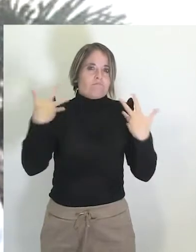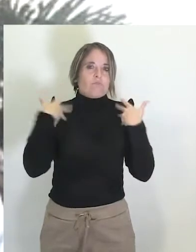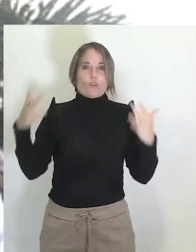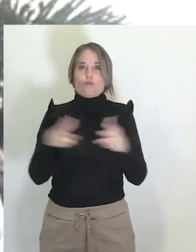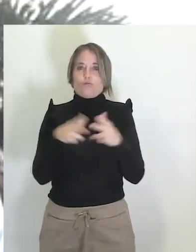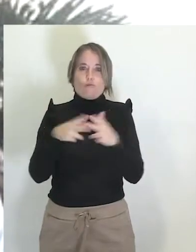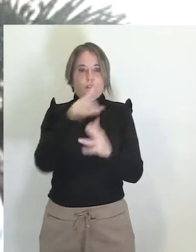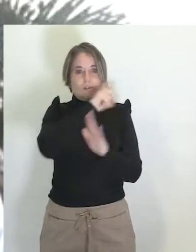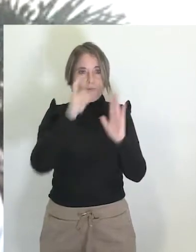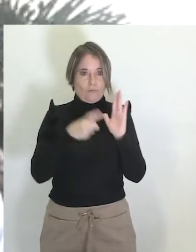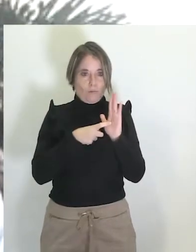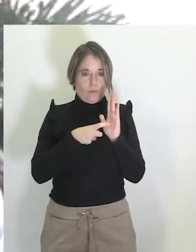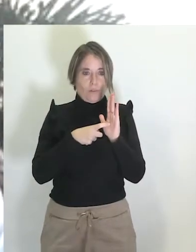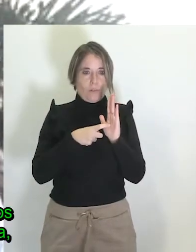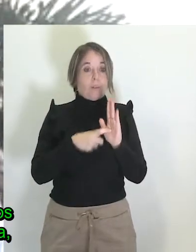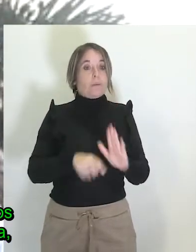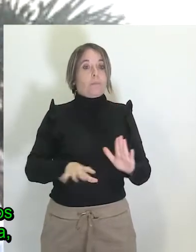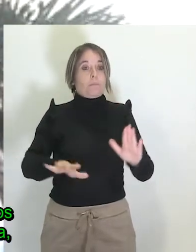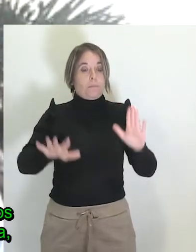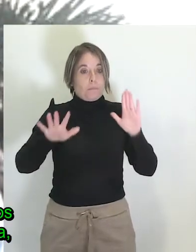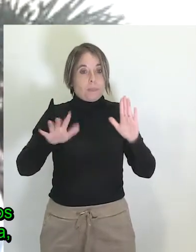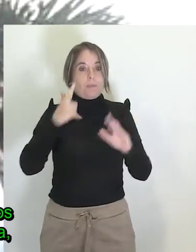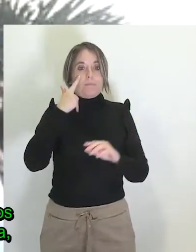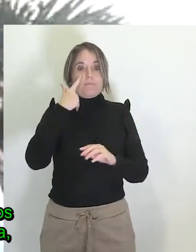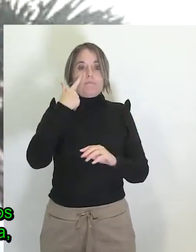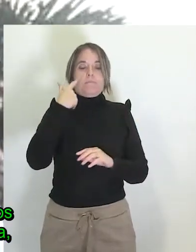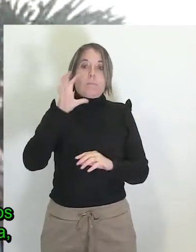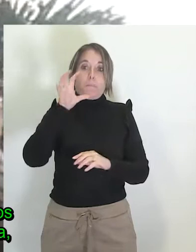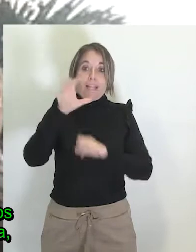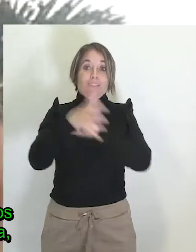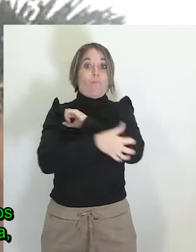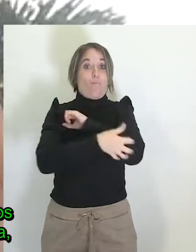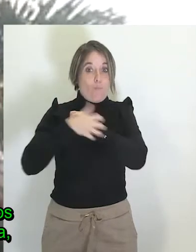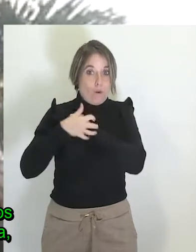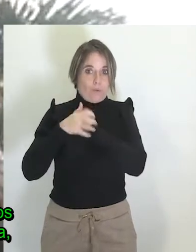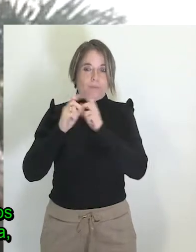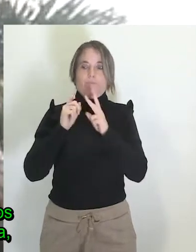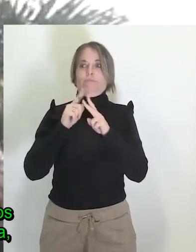todas las sociedades, pero el hecho de que seamos un país pobre,